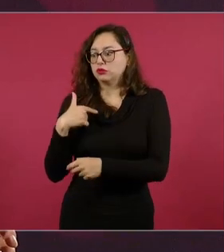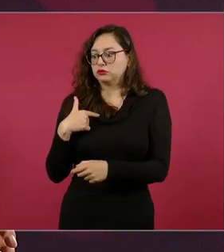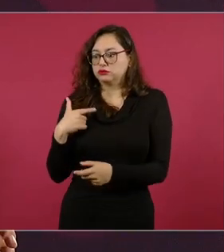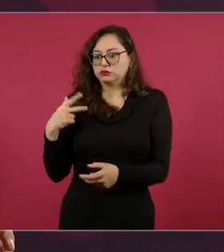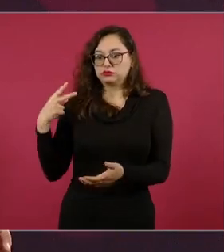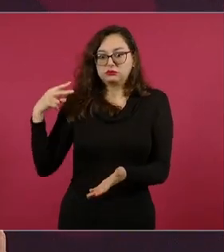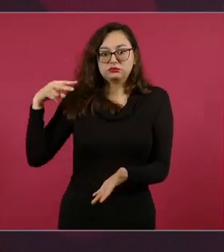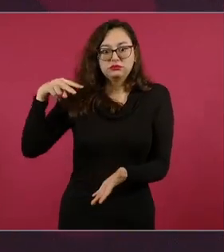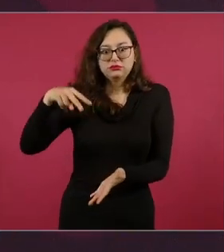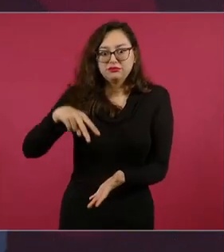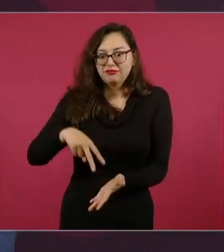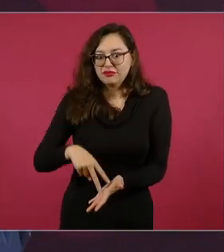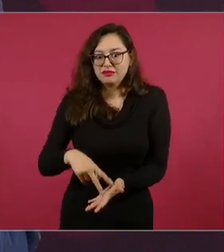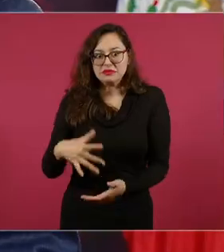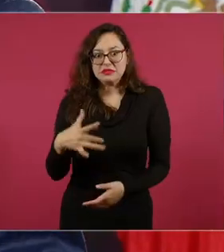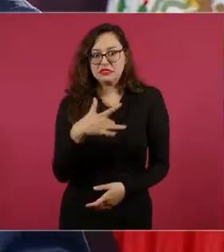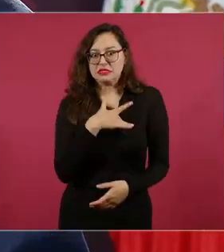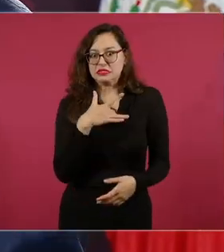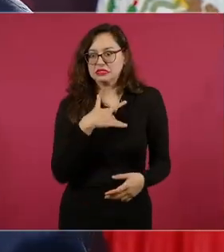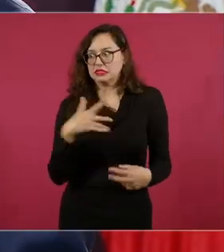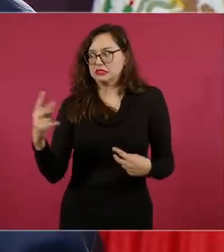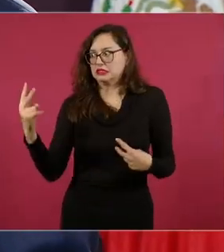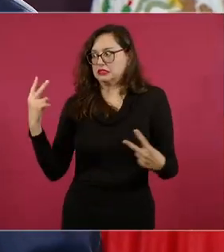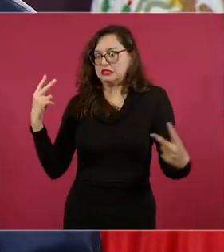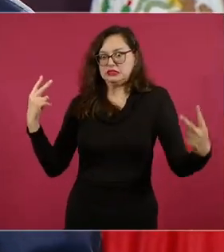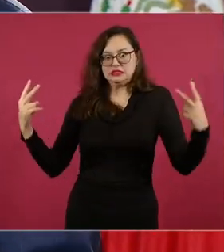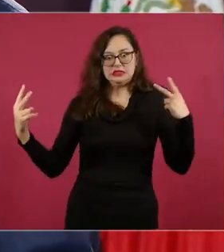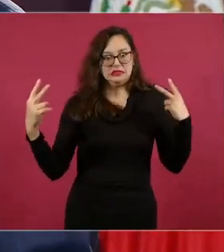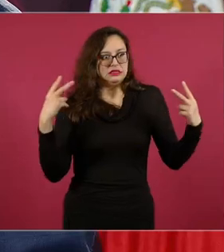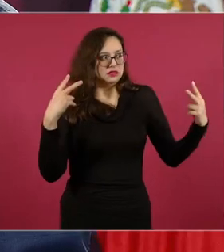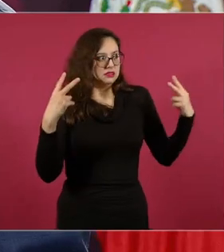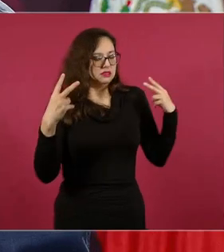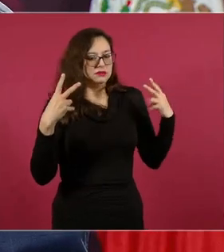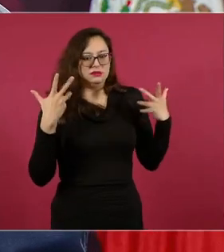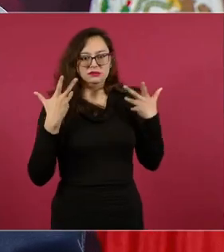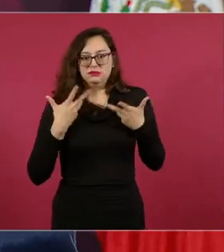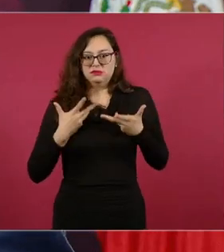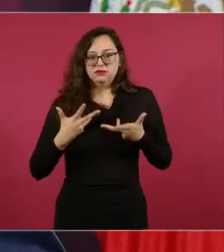porque sentía las miradas